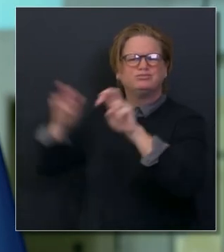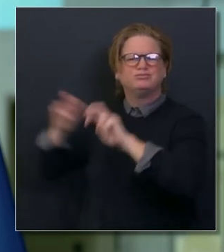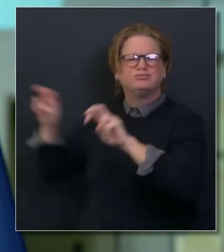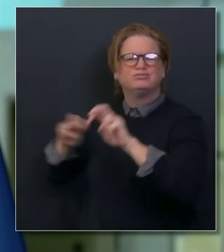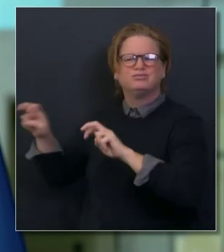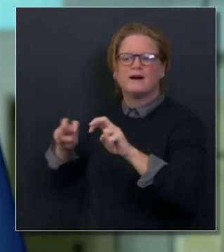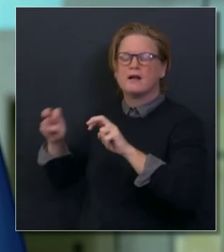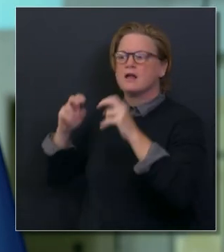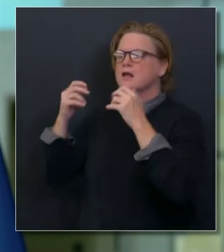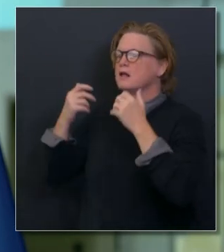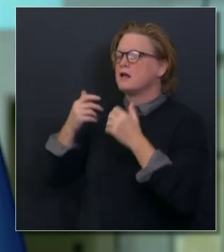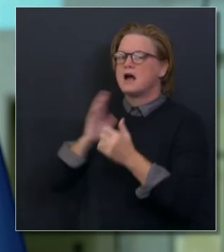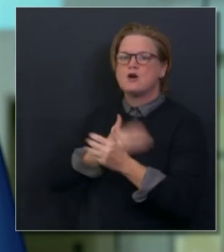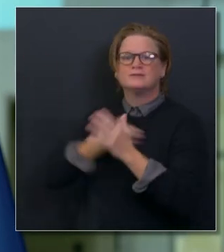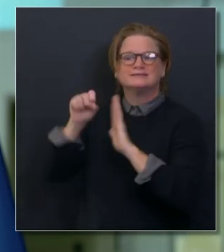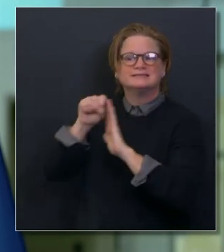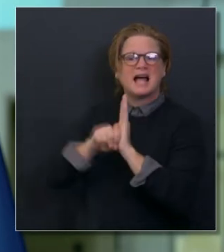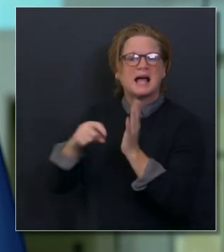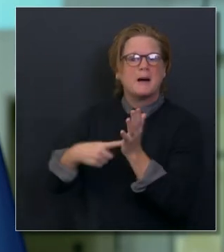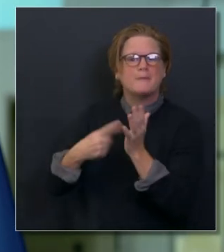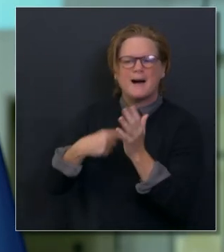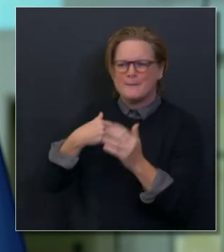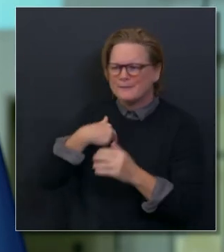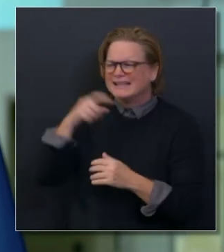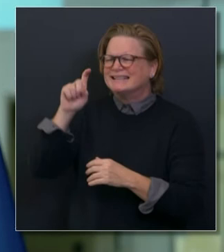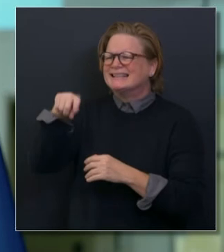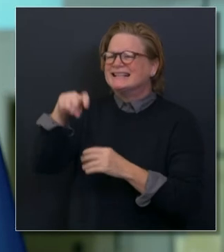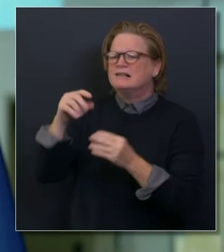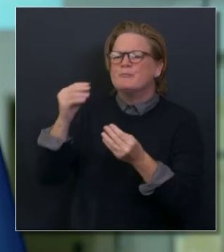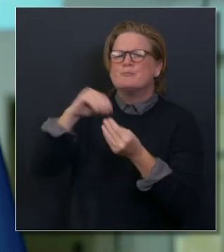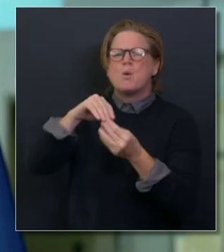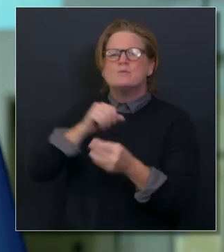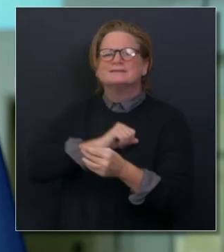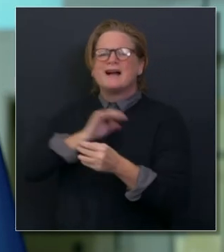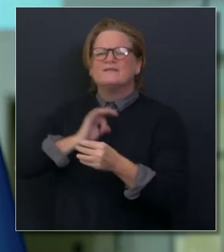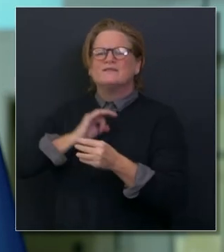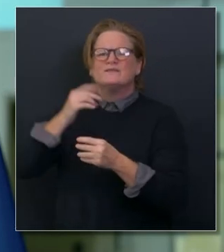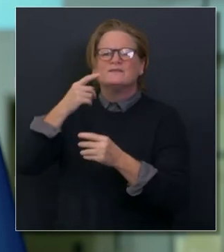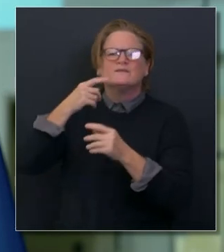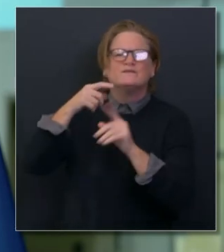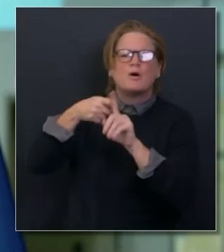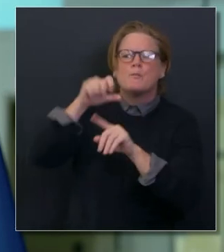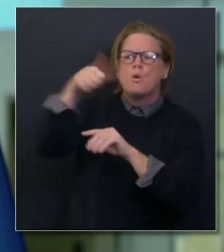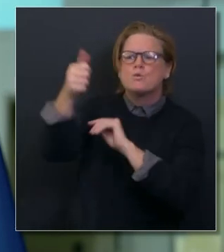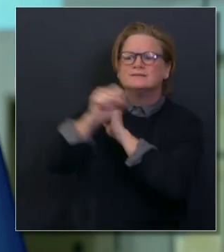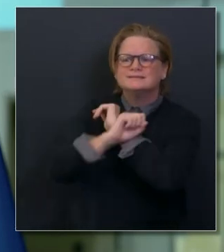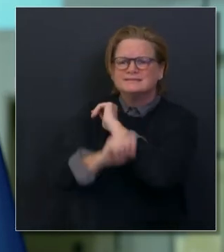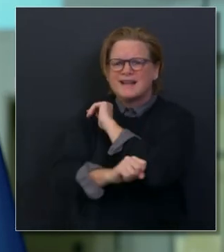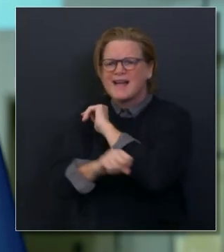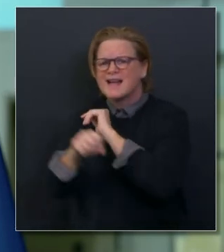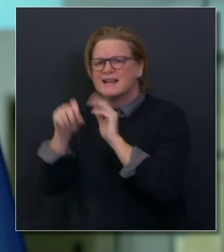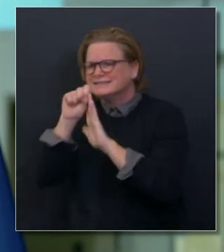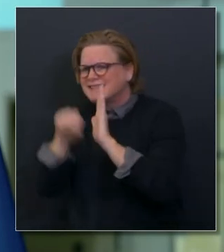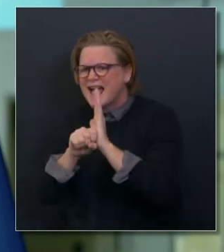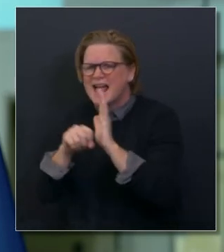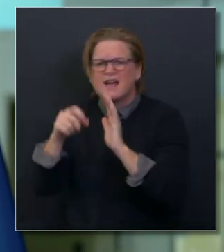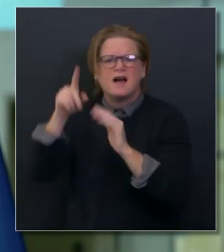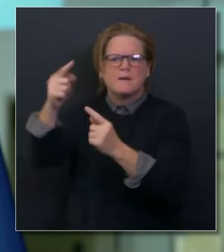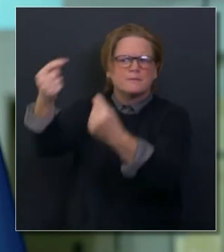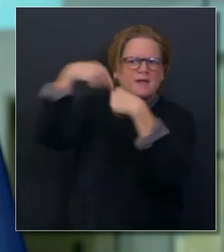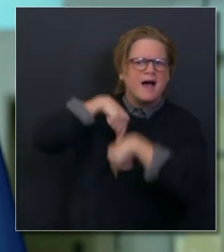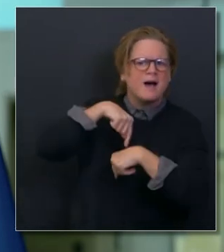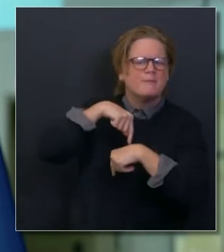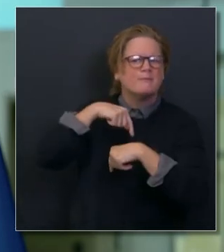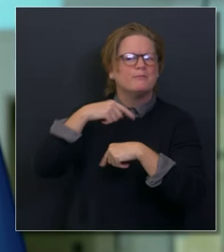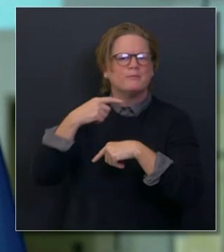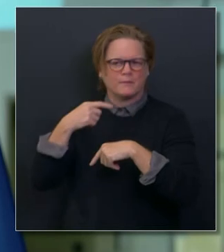estado no tiene que intervenir para ayudar, para identificar al personal que pueda brindar ayuda. Pero esos registros se están utilizando